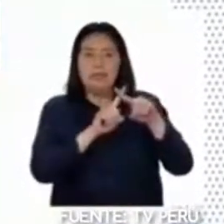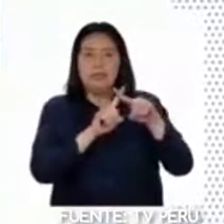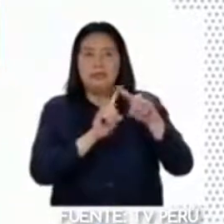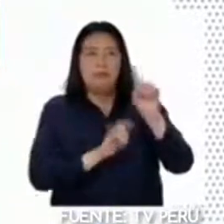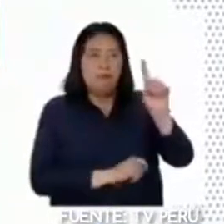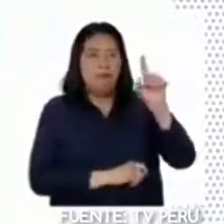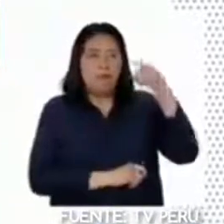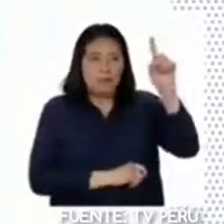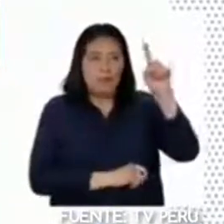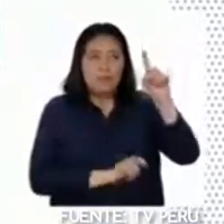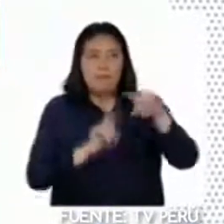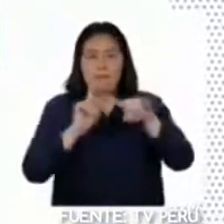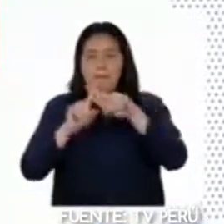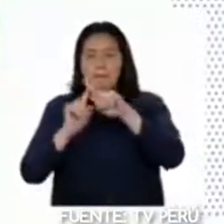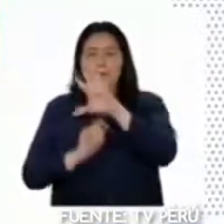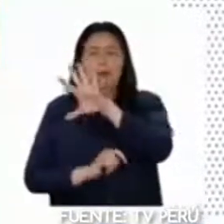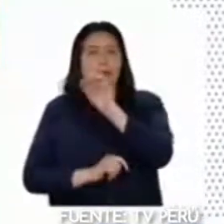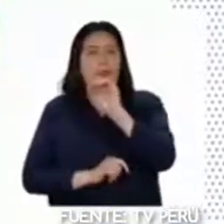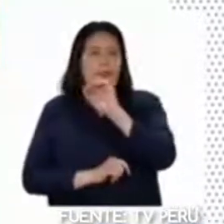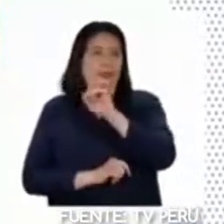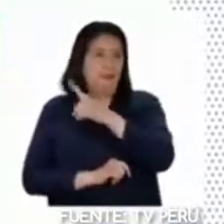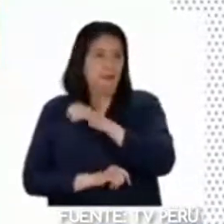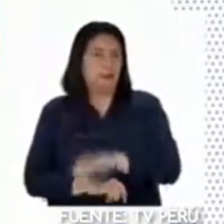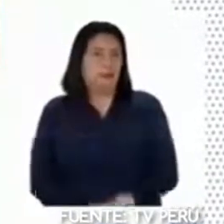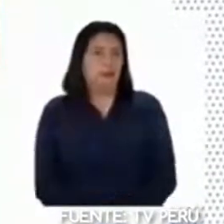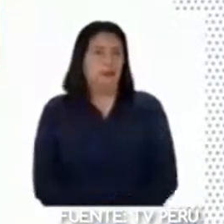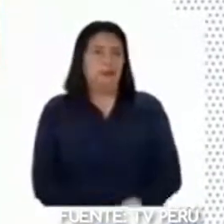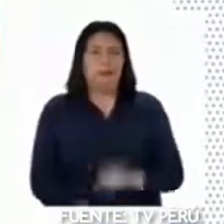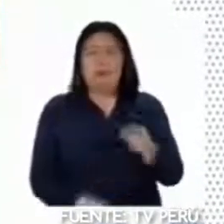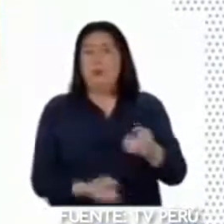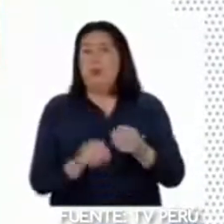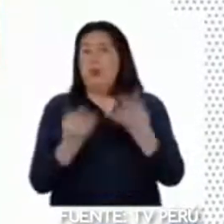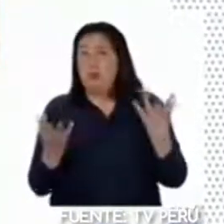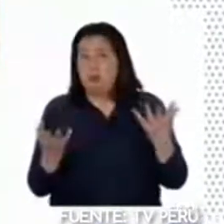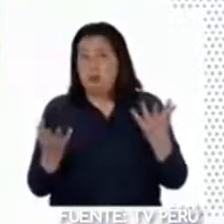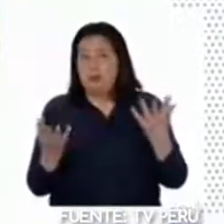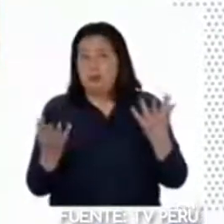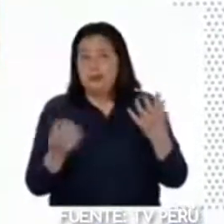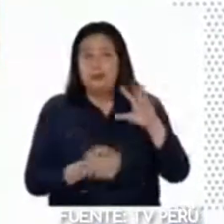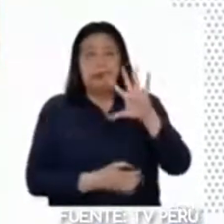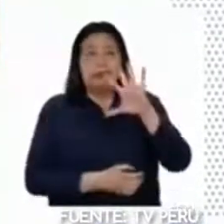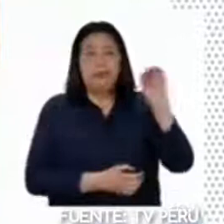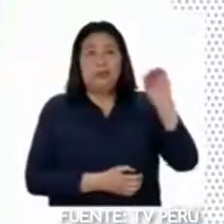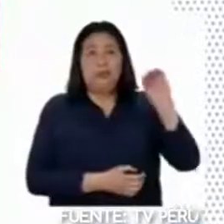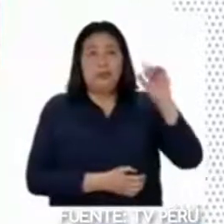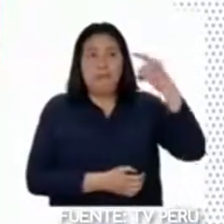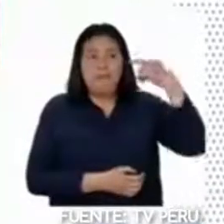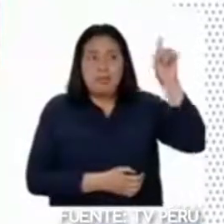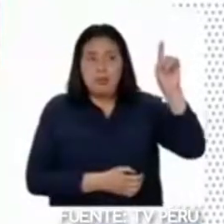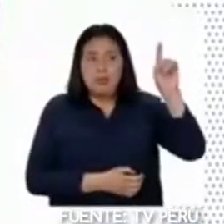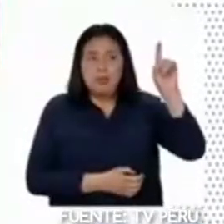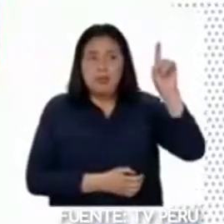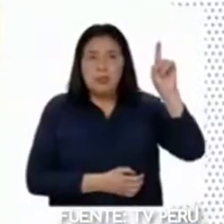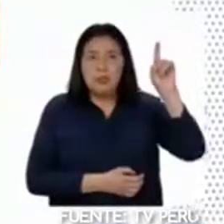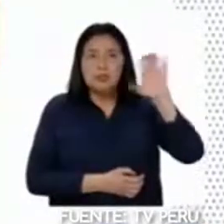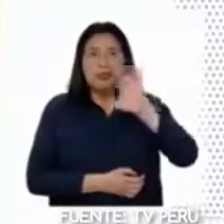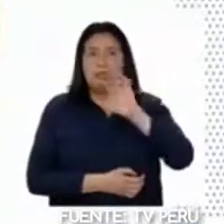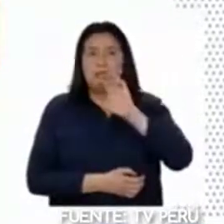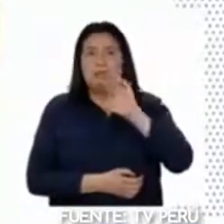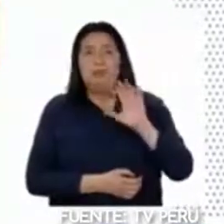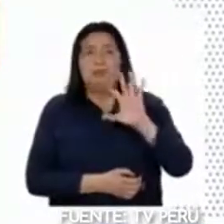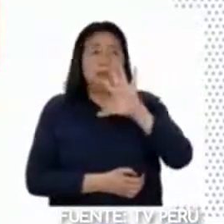un millón por 50 centímetros. Eso nos dará 50 millones, es